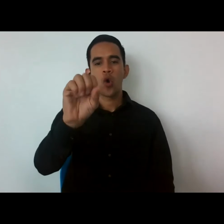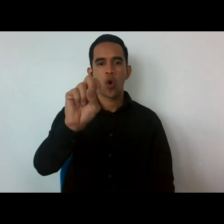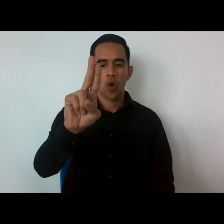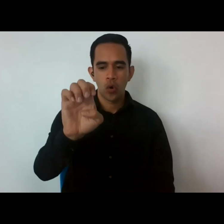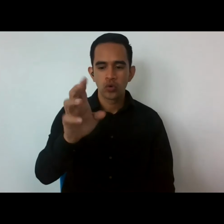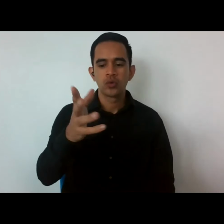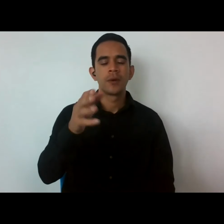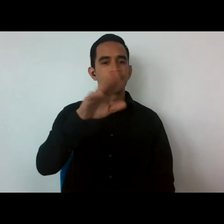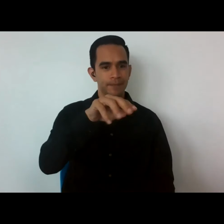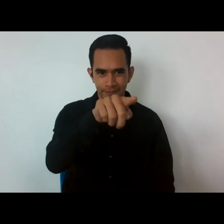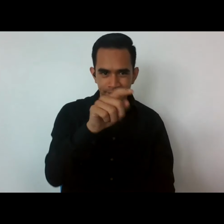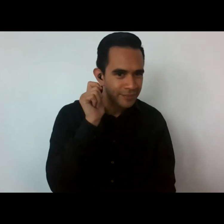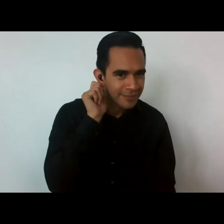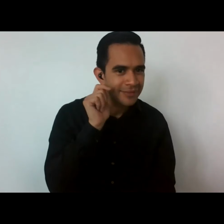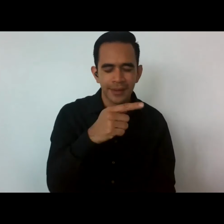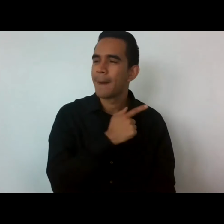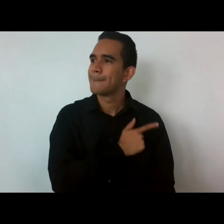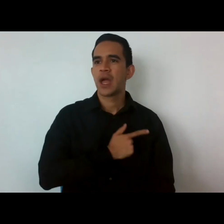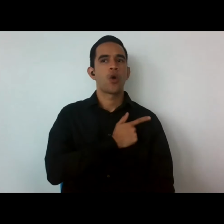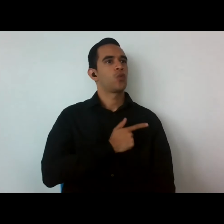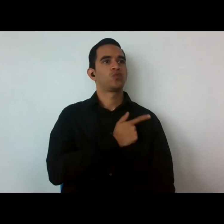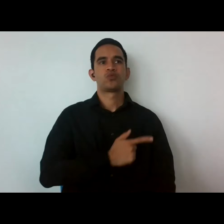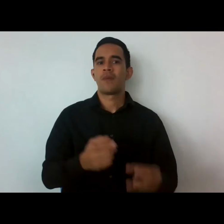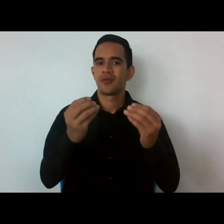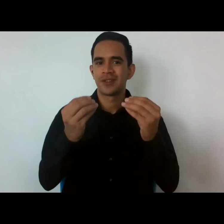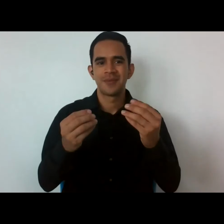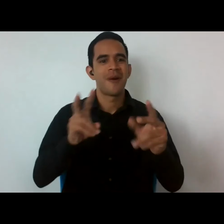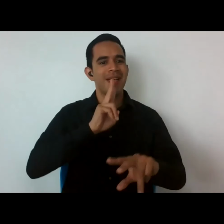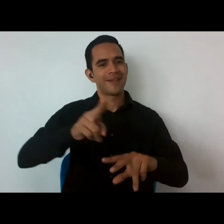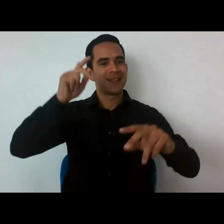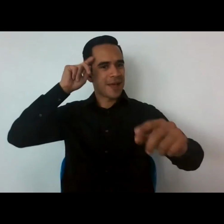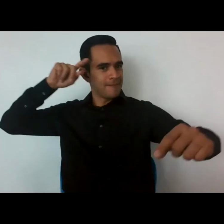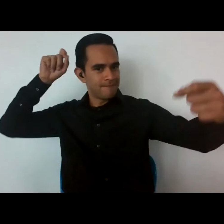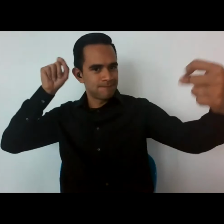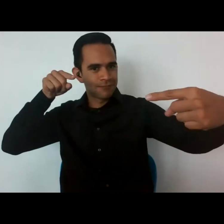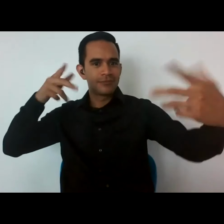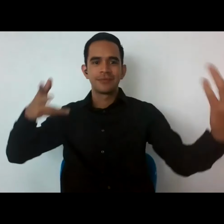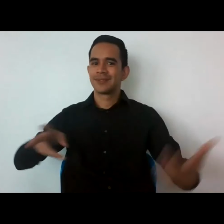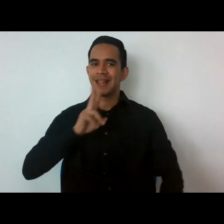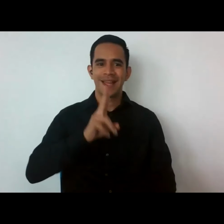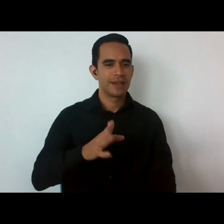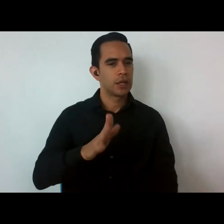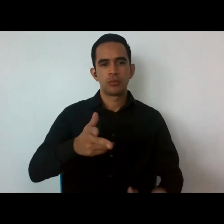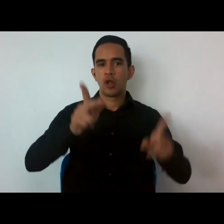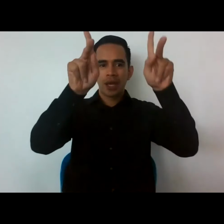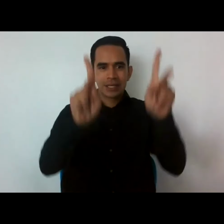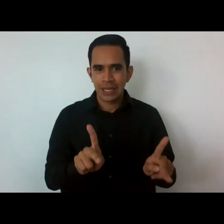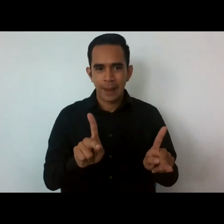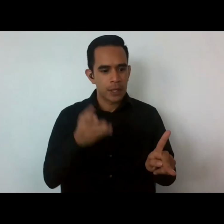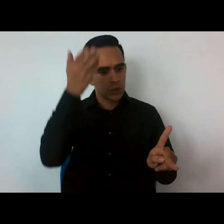el tema. Definitivamente, Laura, estamos totalmente conectadas. Todo lo que tenga que ver del ser humano, me